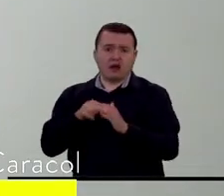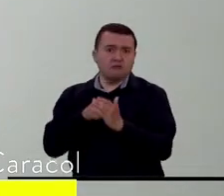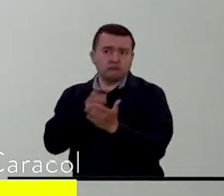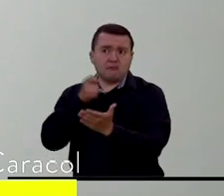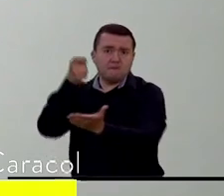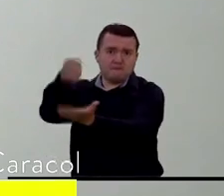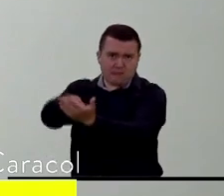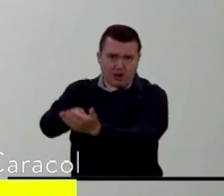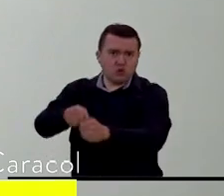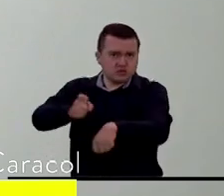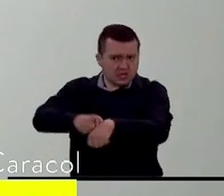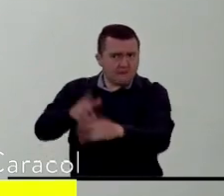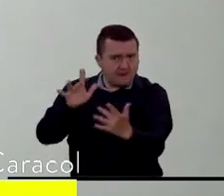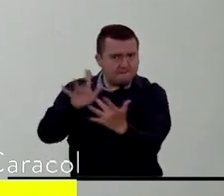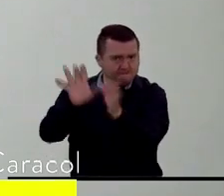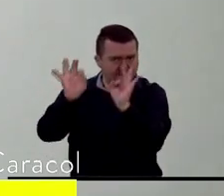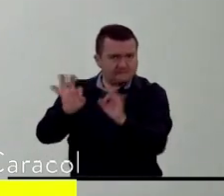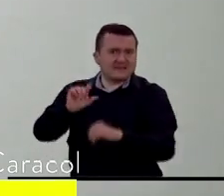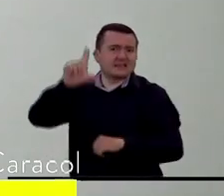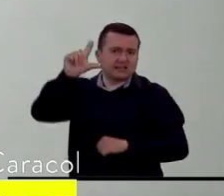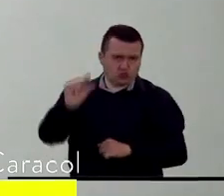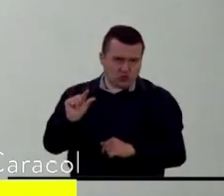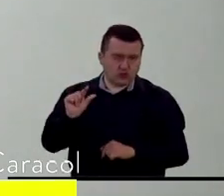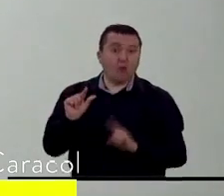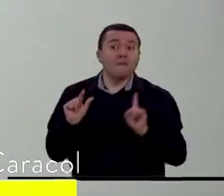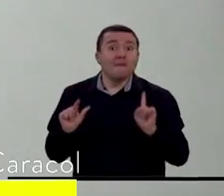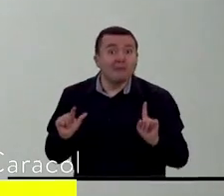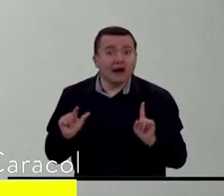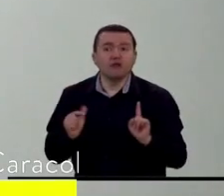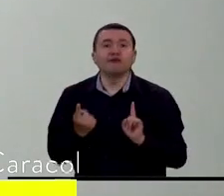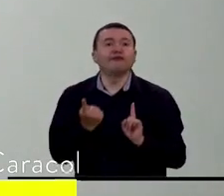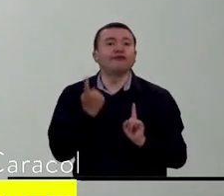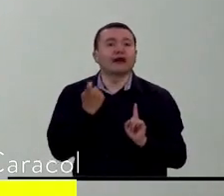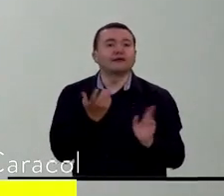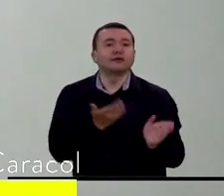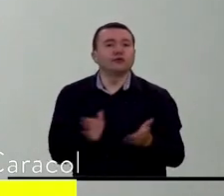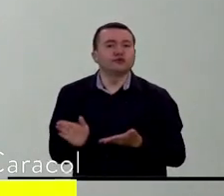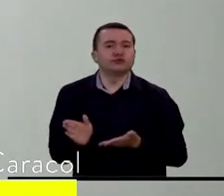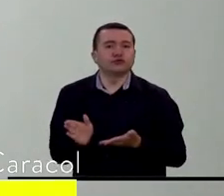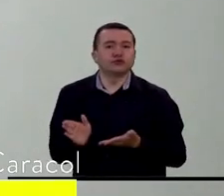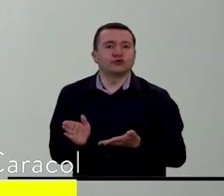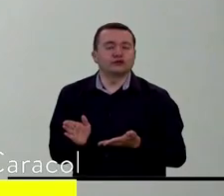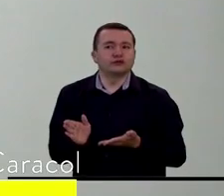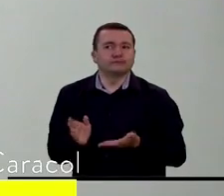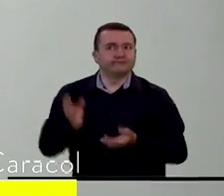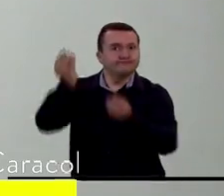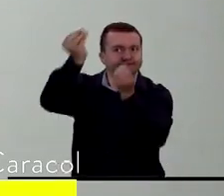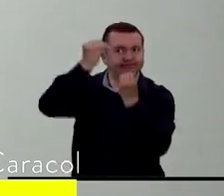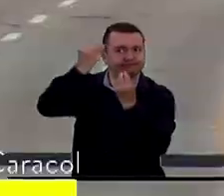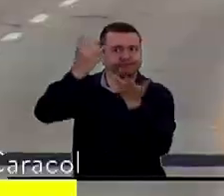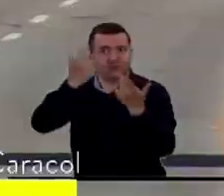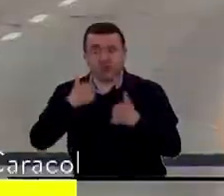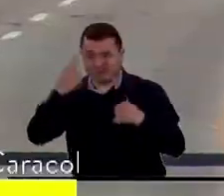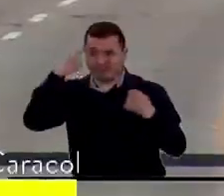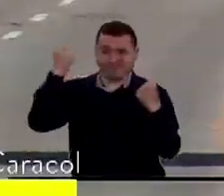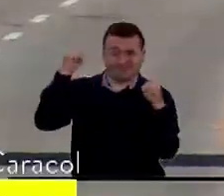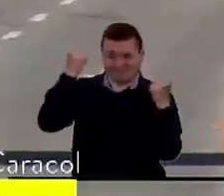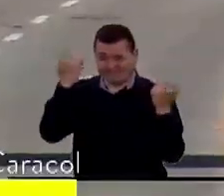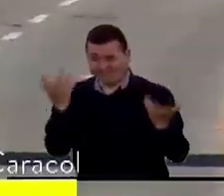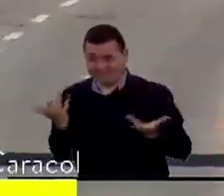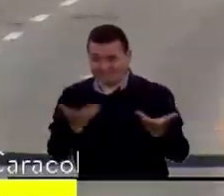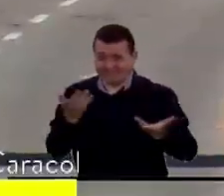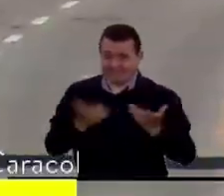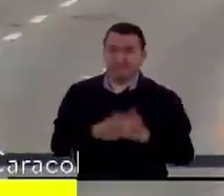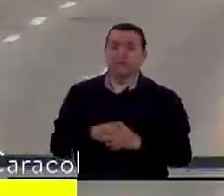estimados para el descuento pero en el momento no he podido realizar digamos el curso y pues estoy angustiado y para dar